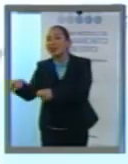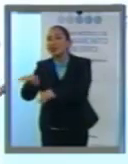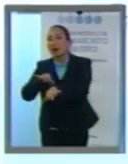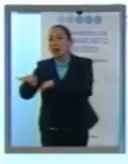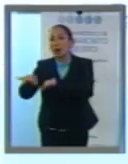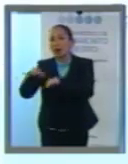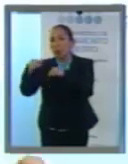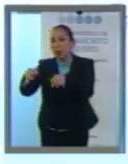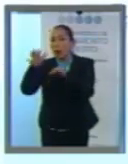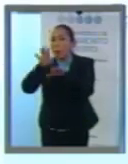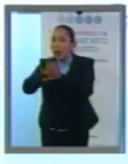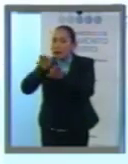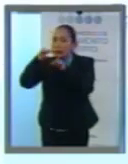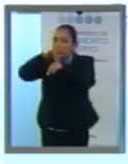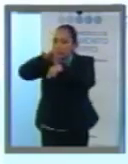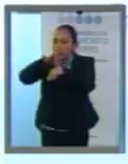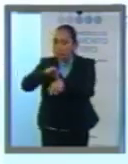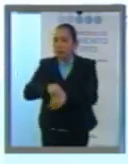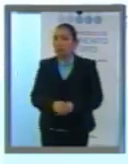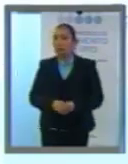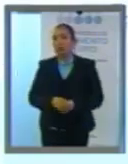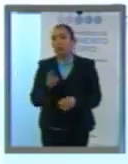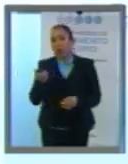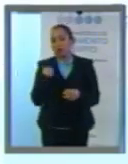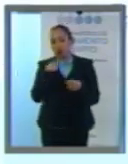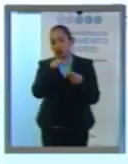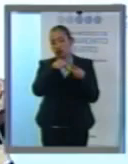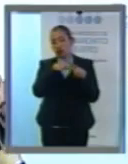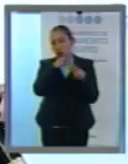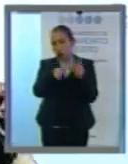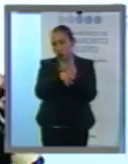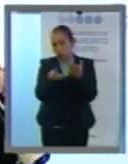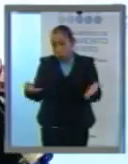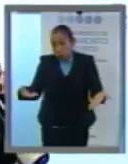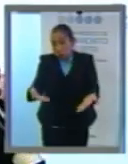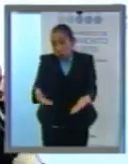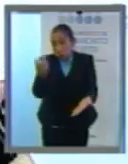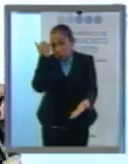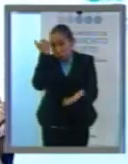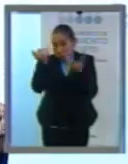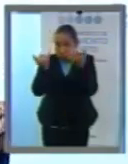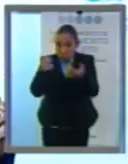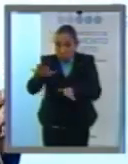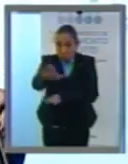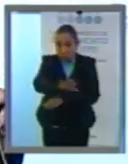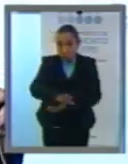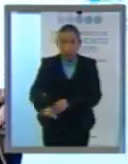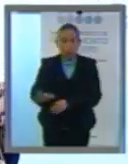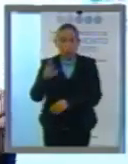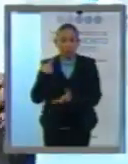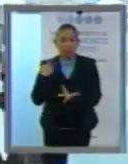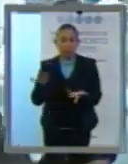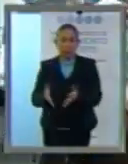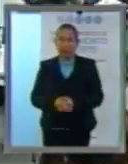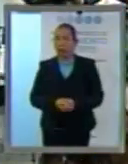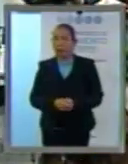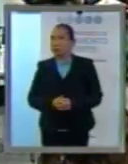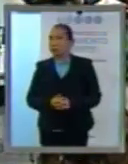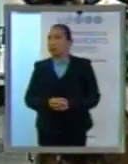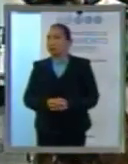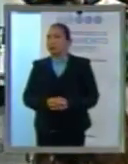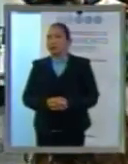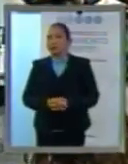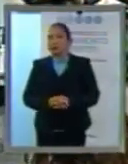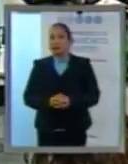más abstracta, ¿no? Entonces, dejo esos puntos solamente sobre la mesa y encantada de estar conversando con ustedes hoy. Muchas gracias.